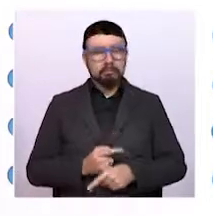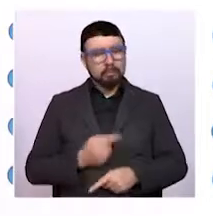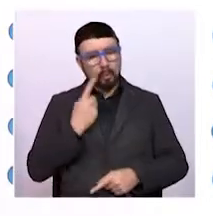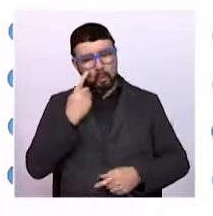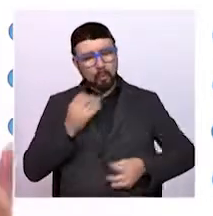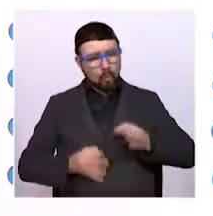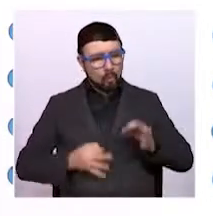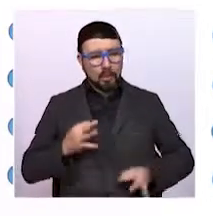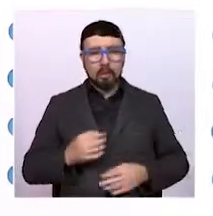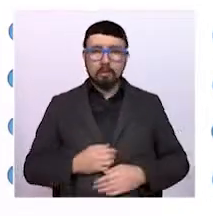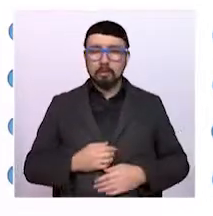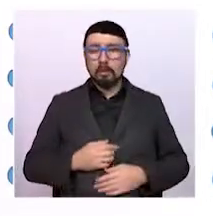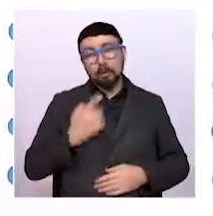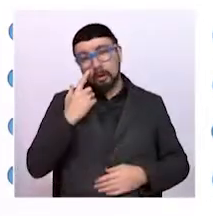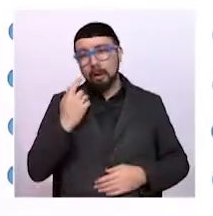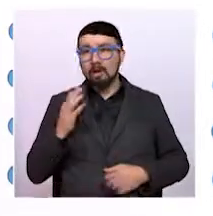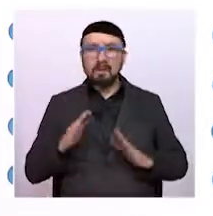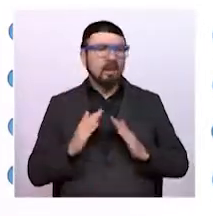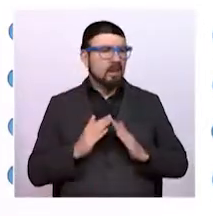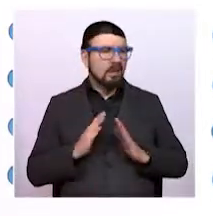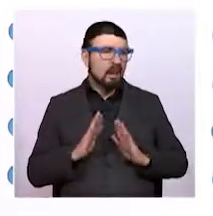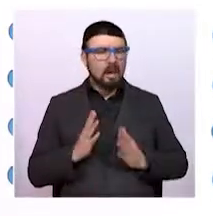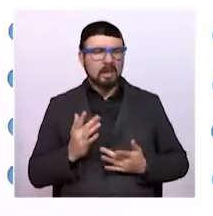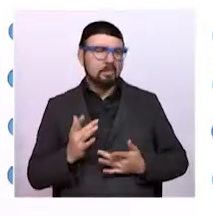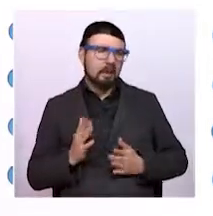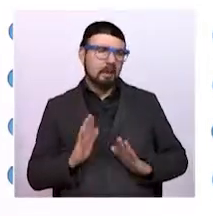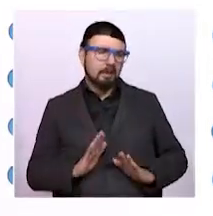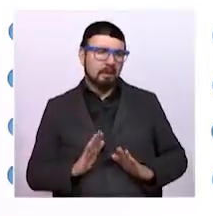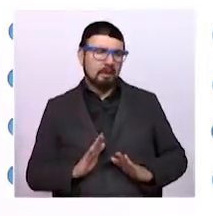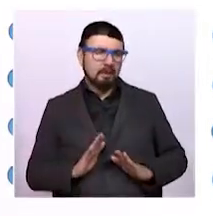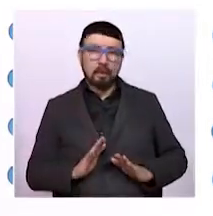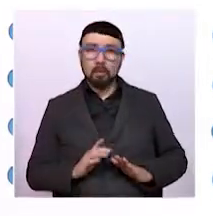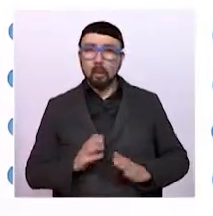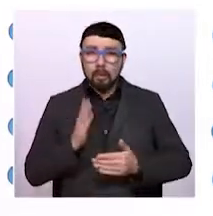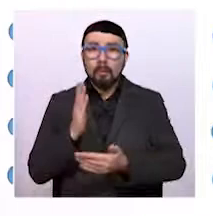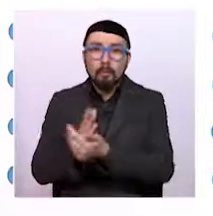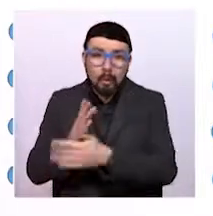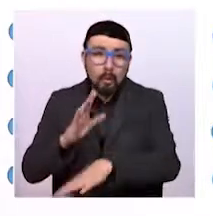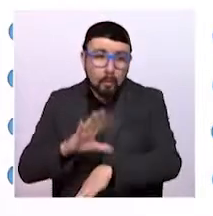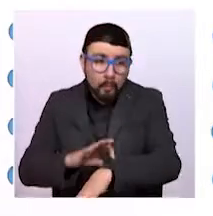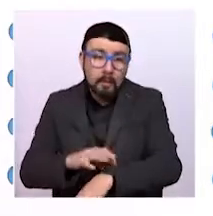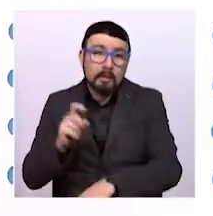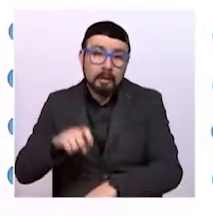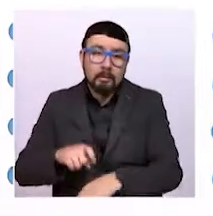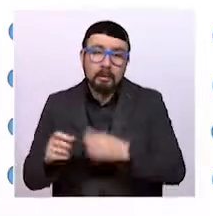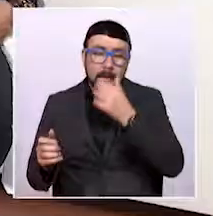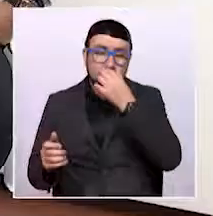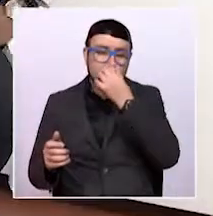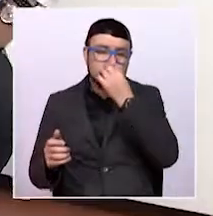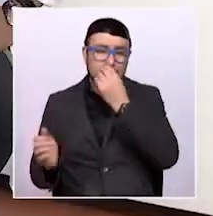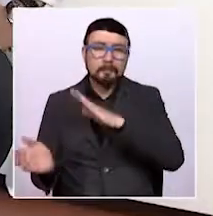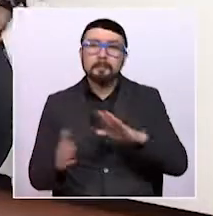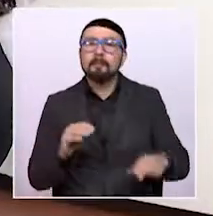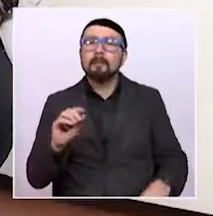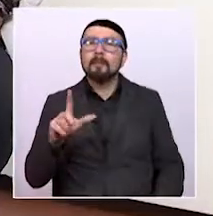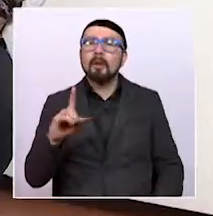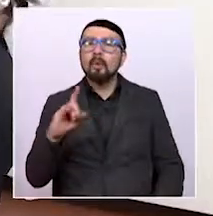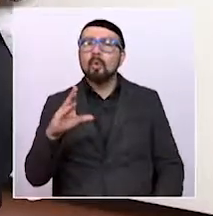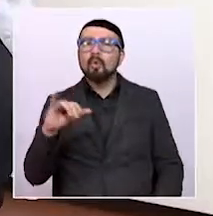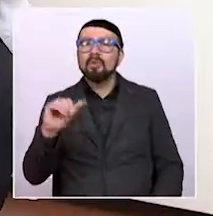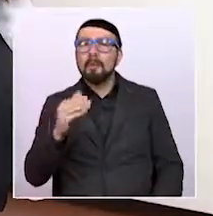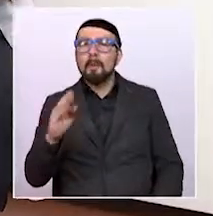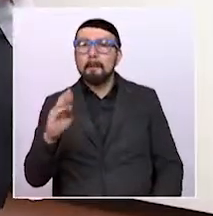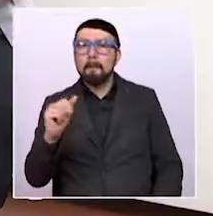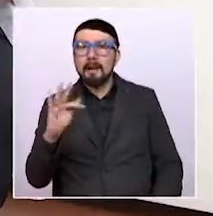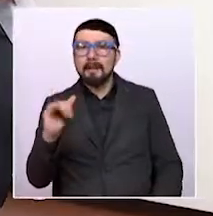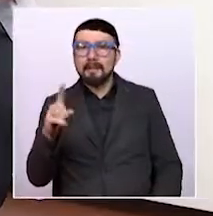veces esperar y que progrese algo que puede ser mucho peor nos hacen una pregunta lucia batista en facebook life is